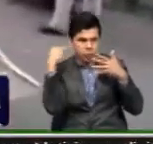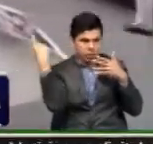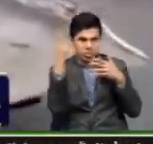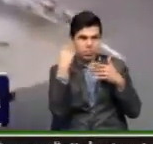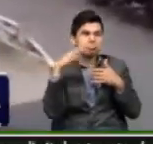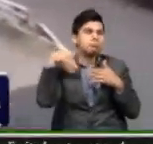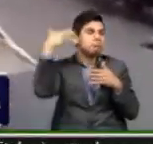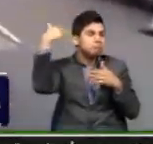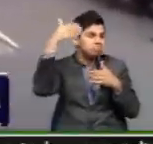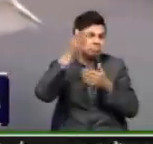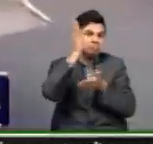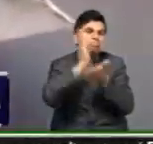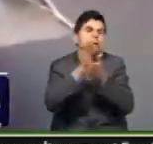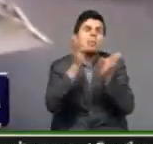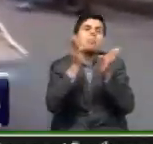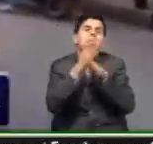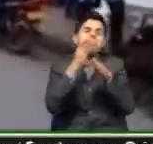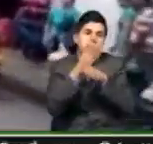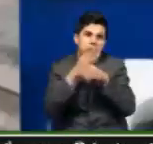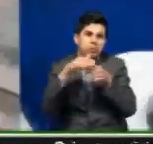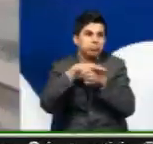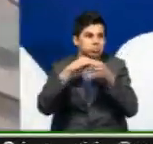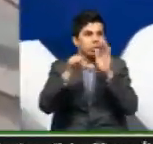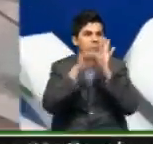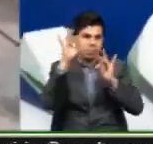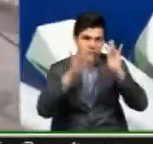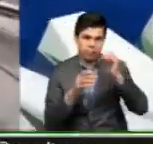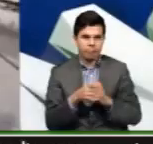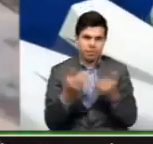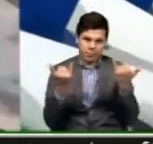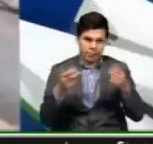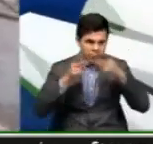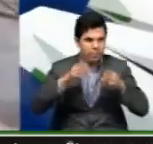le acarreará una situación penal. Con esto, las